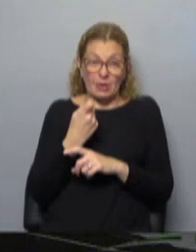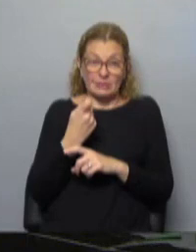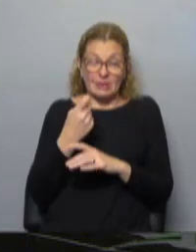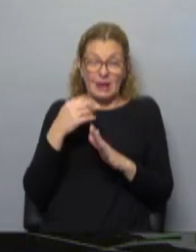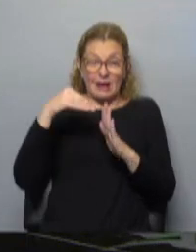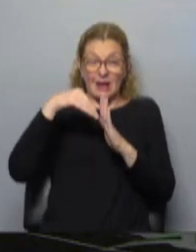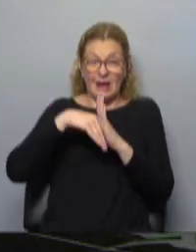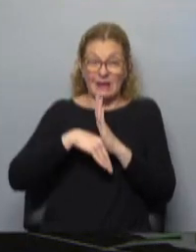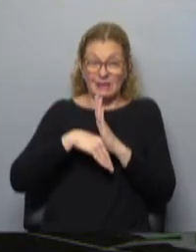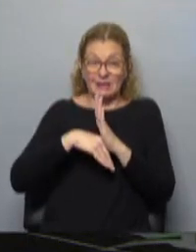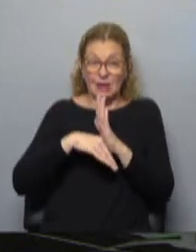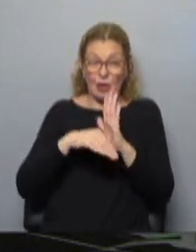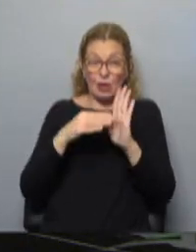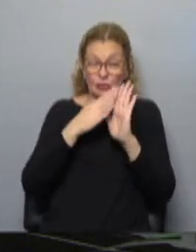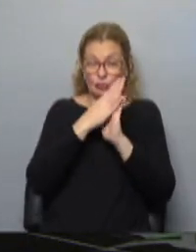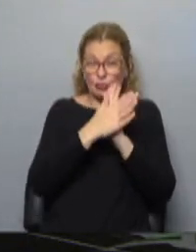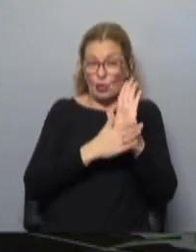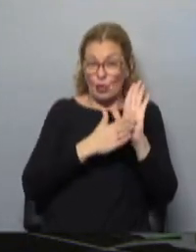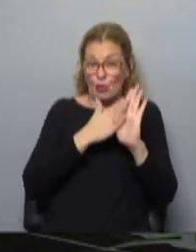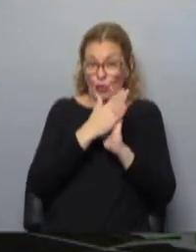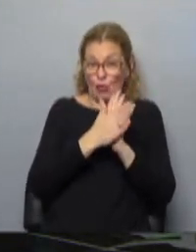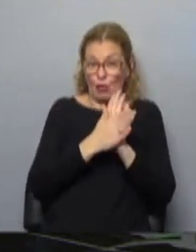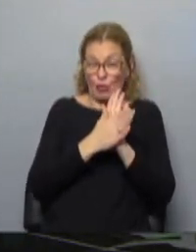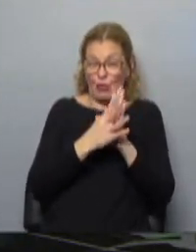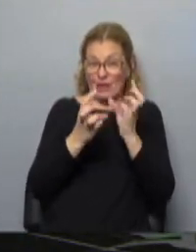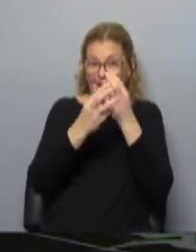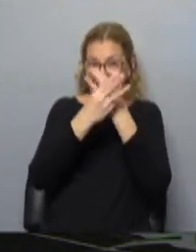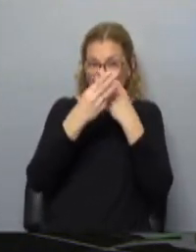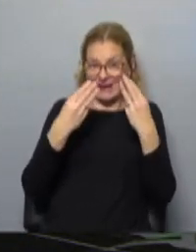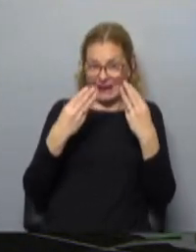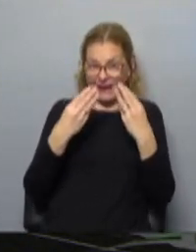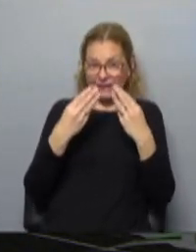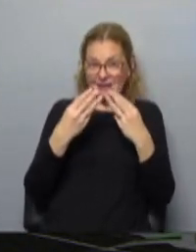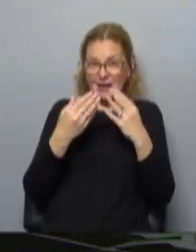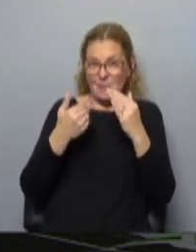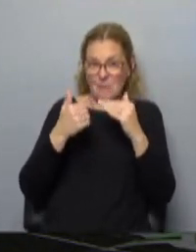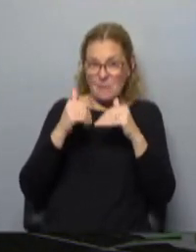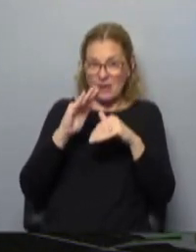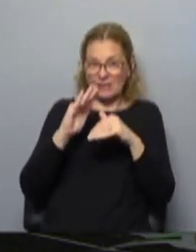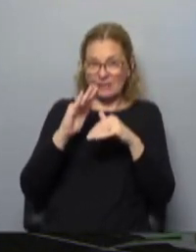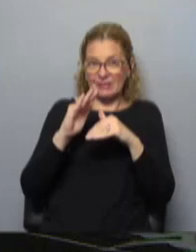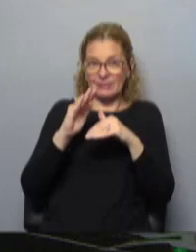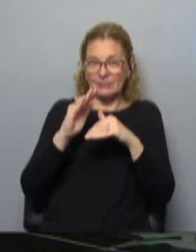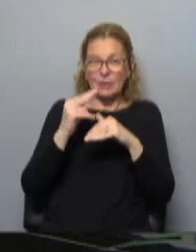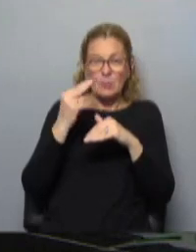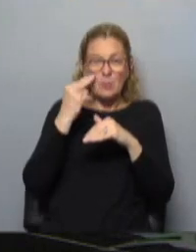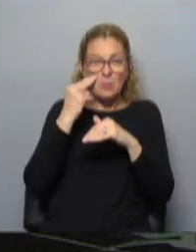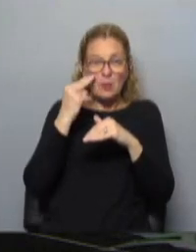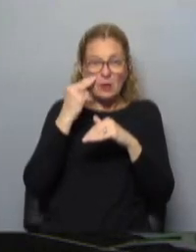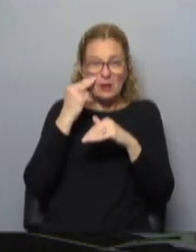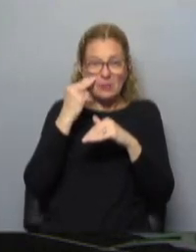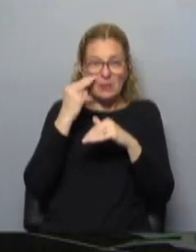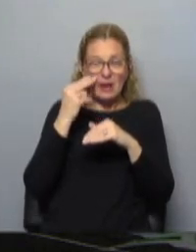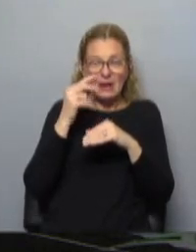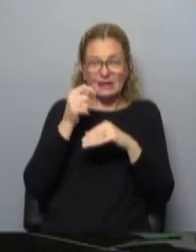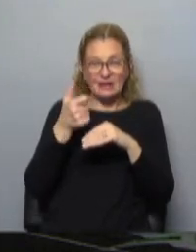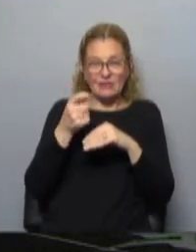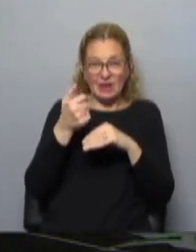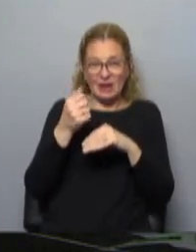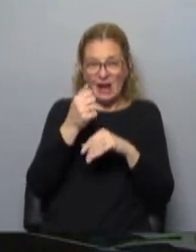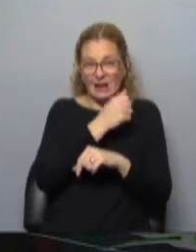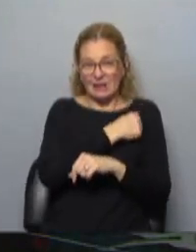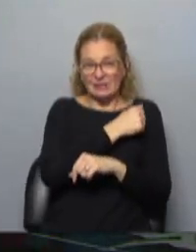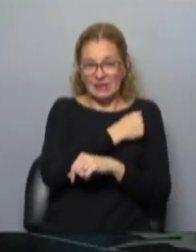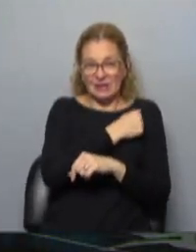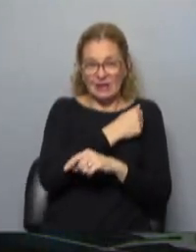caída del consumo es generalizada a nivel de todo el país y tiene los mayores las mayores contracciones justamente en rivera y artigas